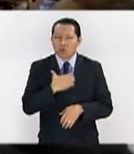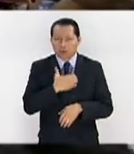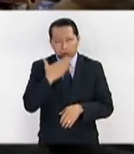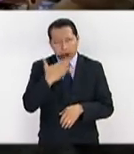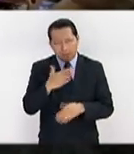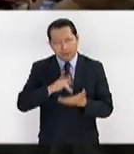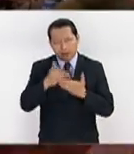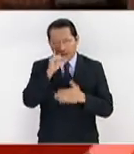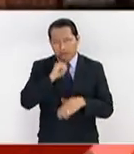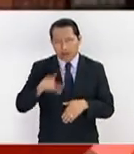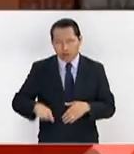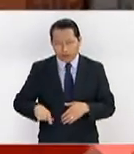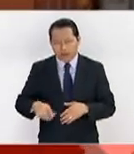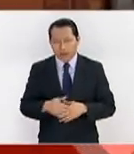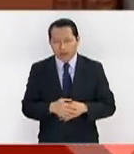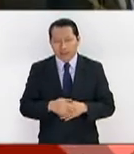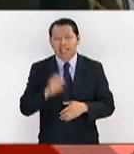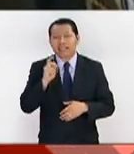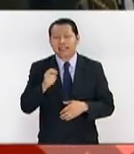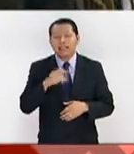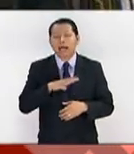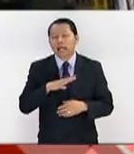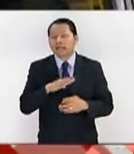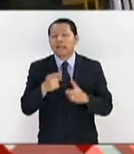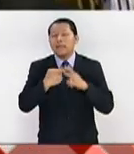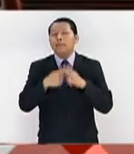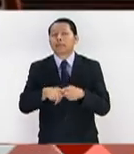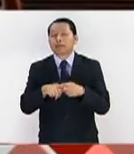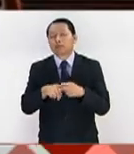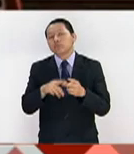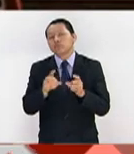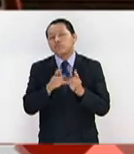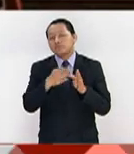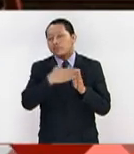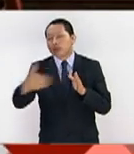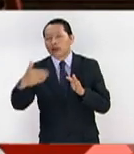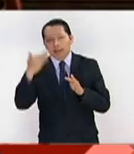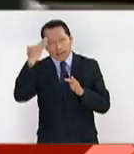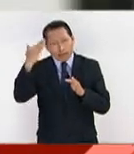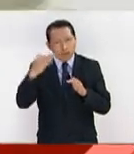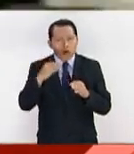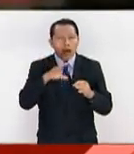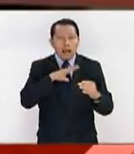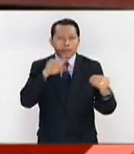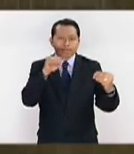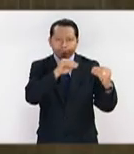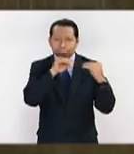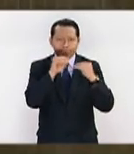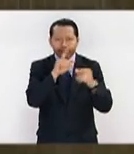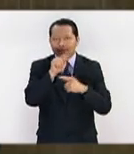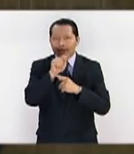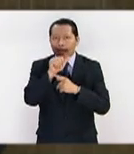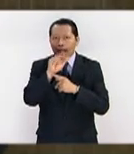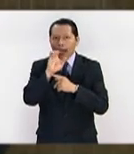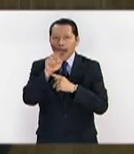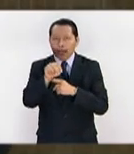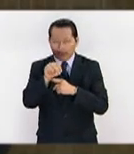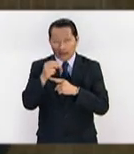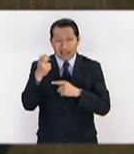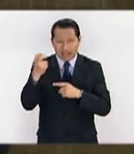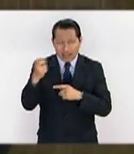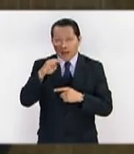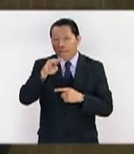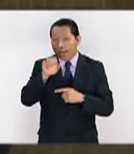jefe de gobierno. Respecto al eventual inicio de una nueva etapa para la renegociación del Tratado de Libre Comercio de América del Norte, Mid